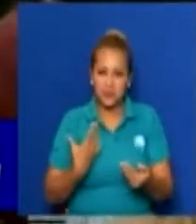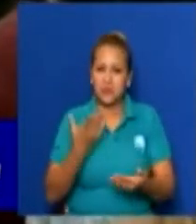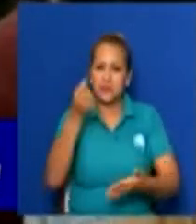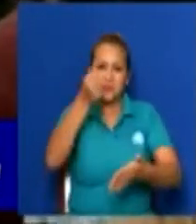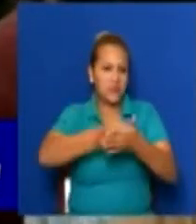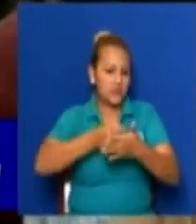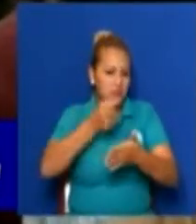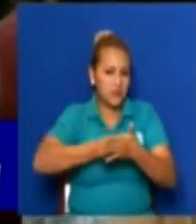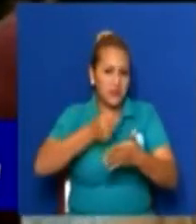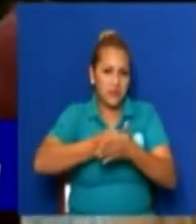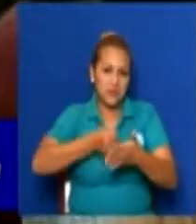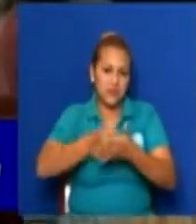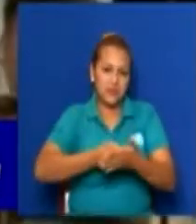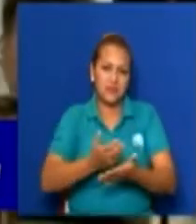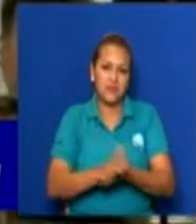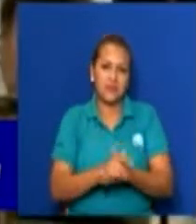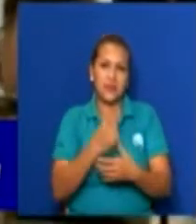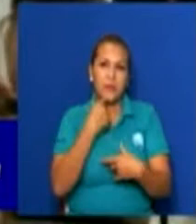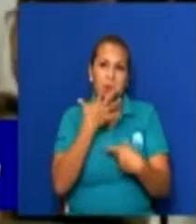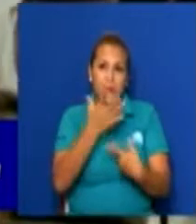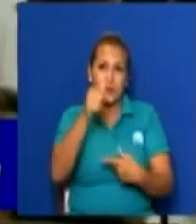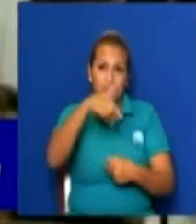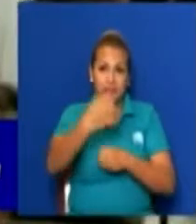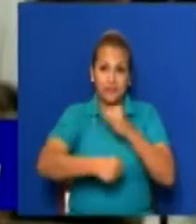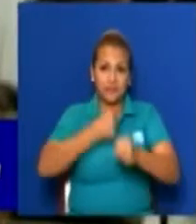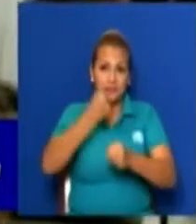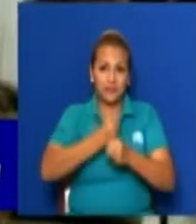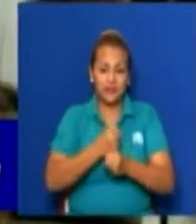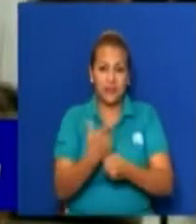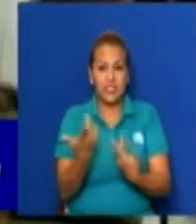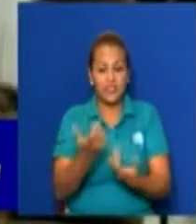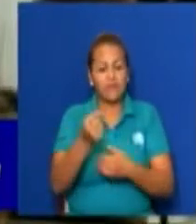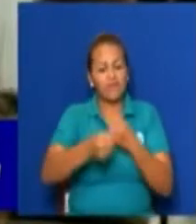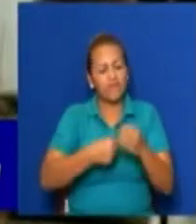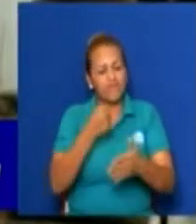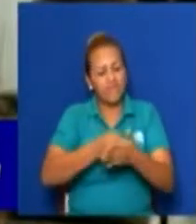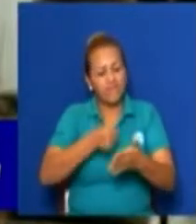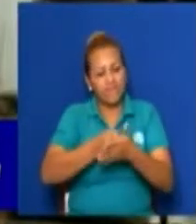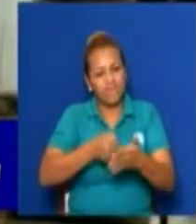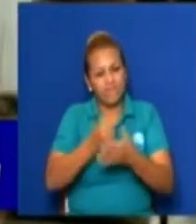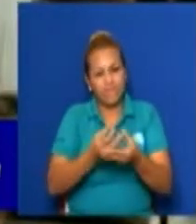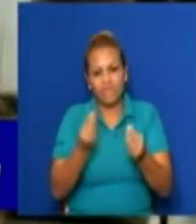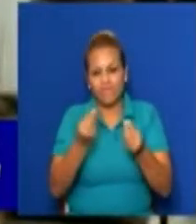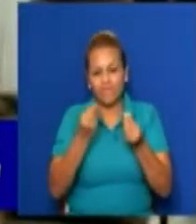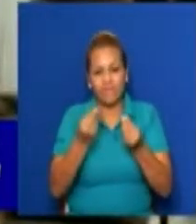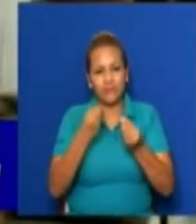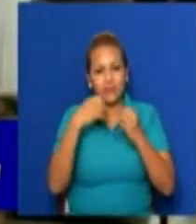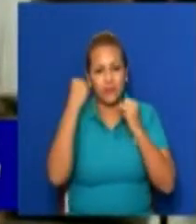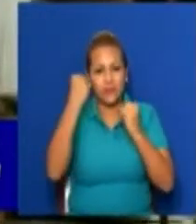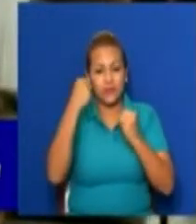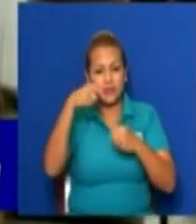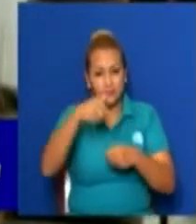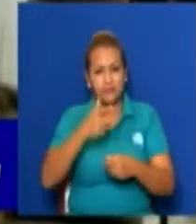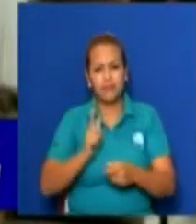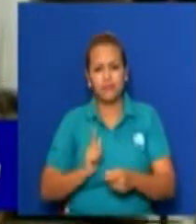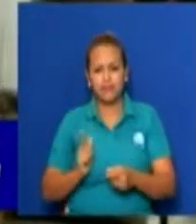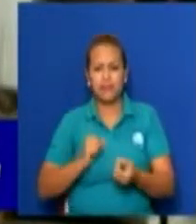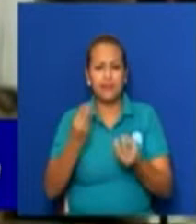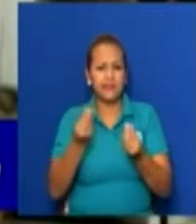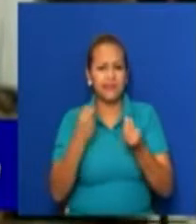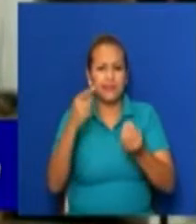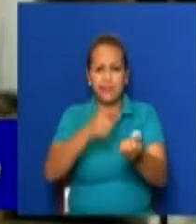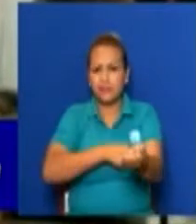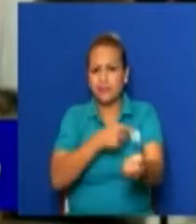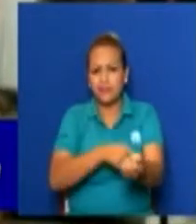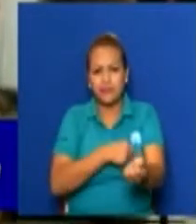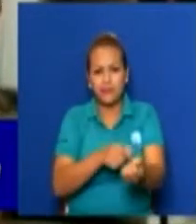hemos hecho, porque a mi edad que yo tengo han sido luchas muy fuertes, ¿ya? Aquí tengo muchas hermanas que han